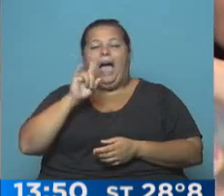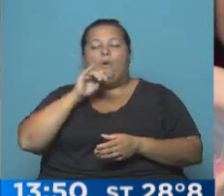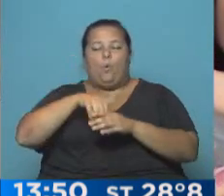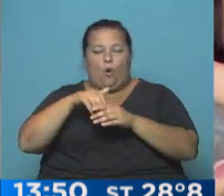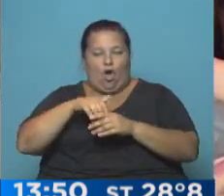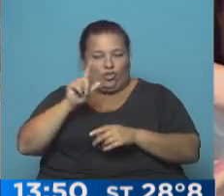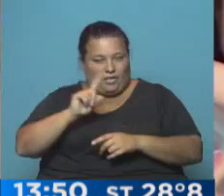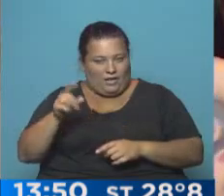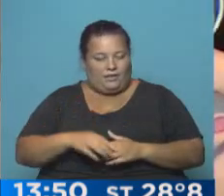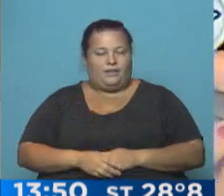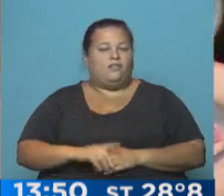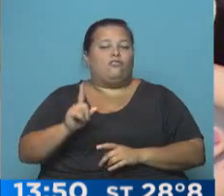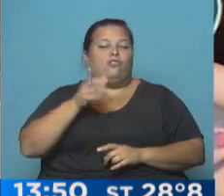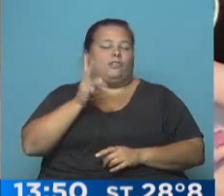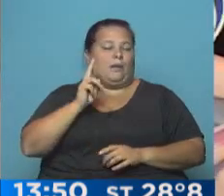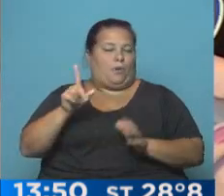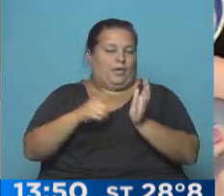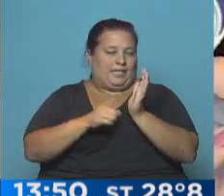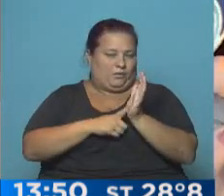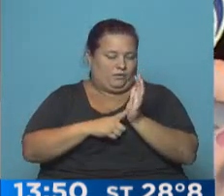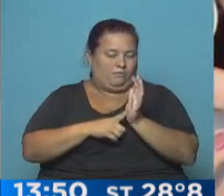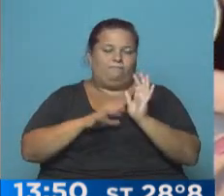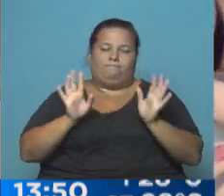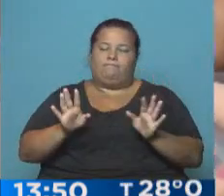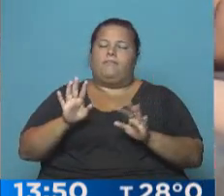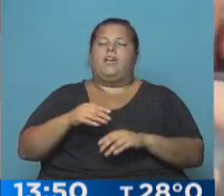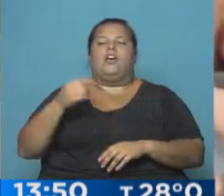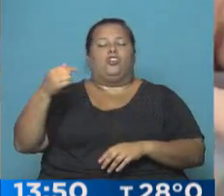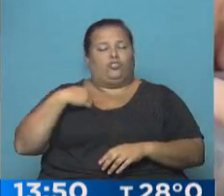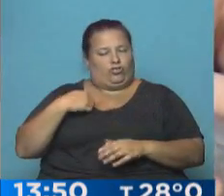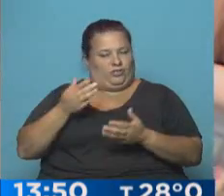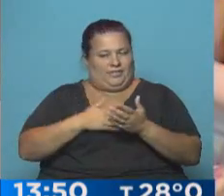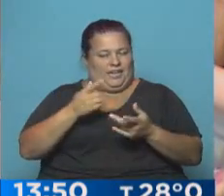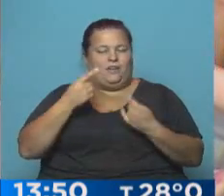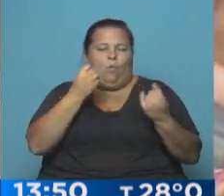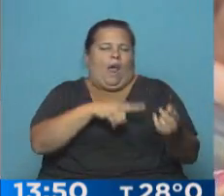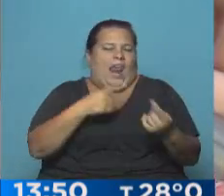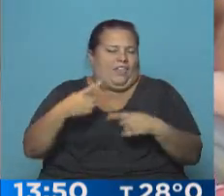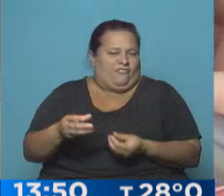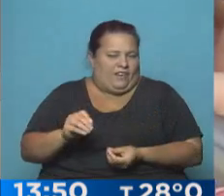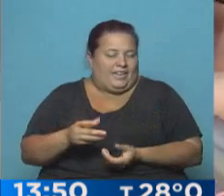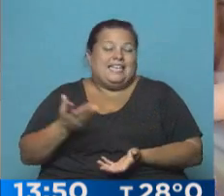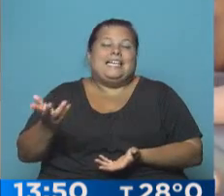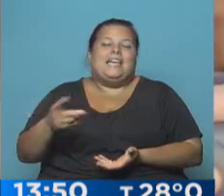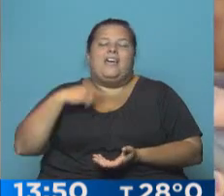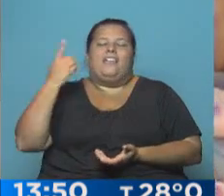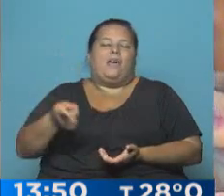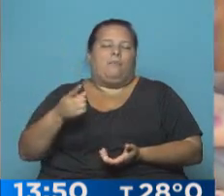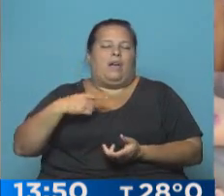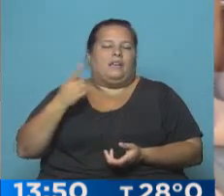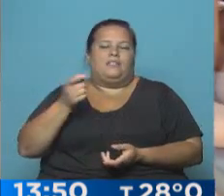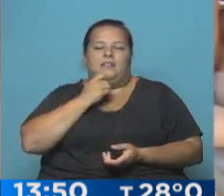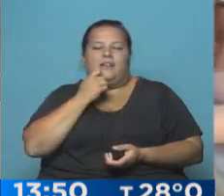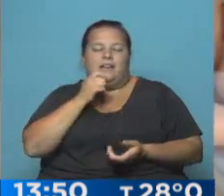votantes van a votar. No, no, porque eso está prohibido por estatuto. Está la diferencia. Ahora, yo sacaría. ¿Qué diferencia hay con? Y para que después no se pongan a